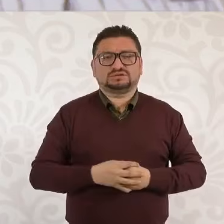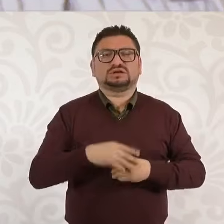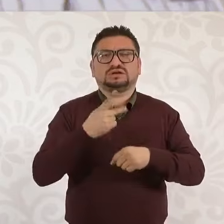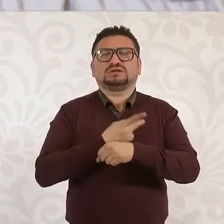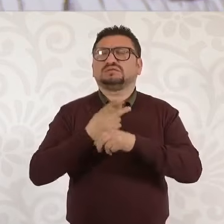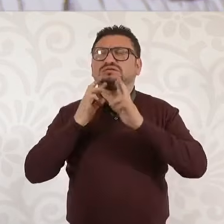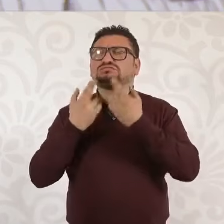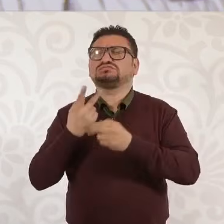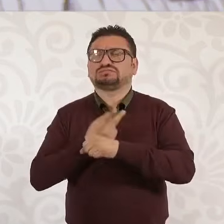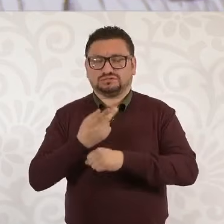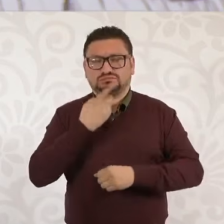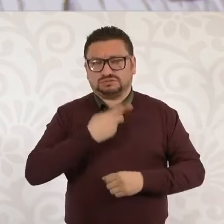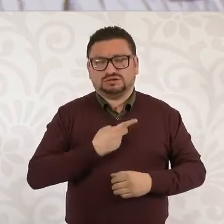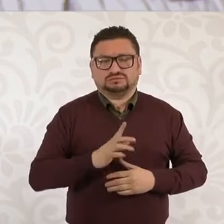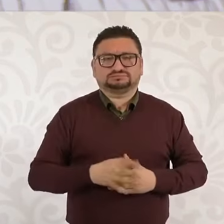de la reunión.